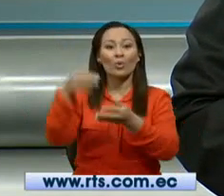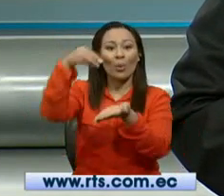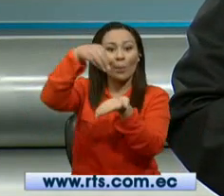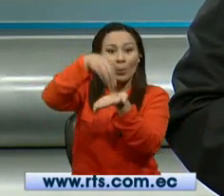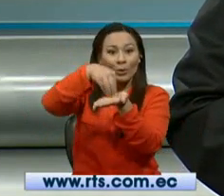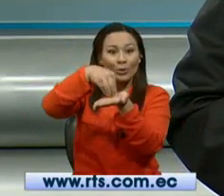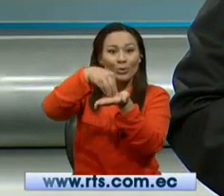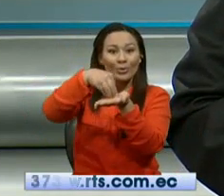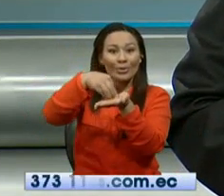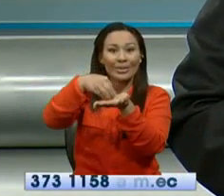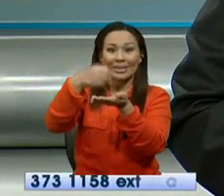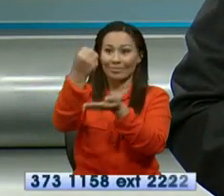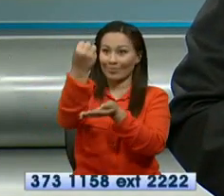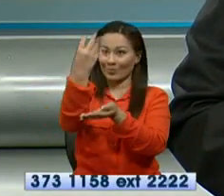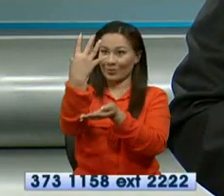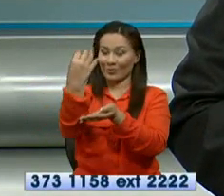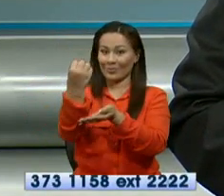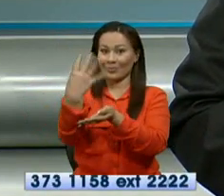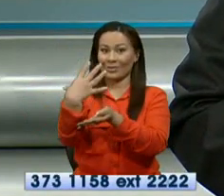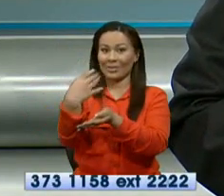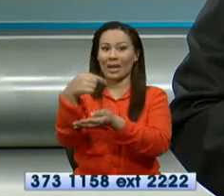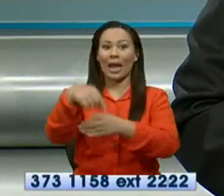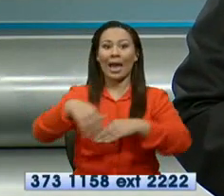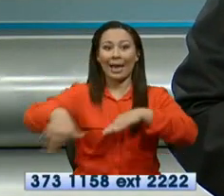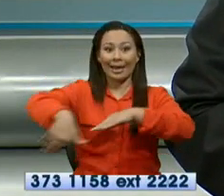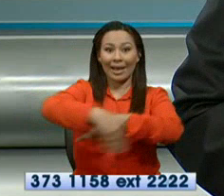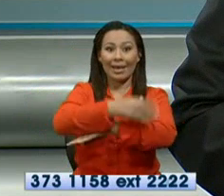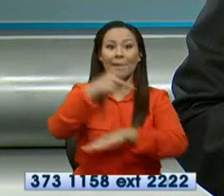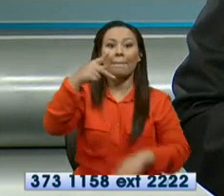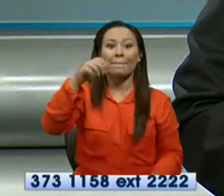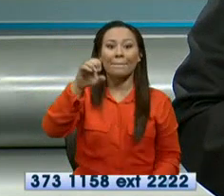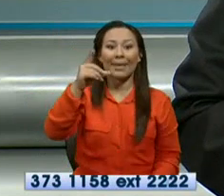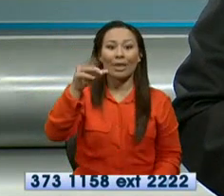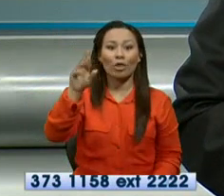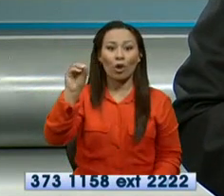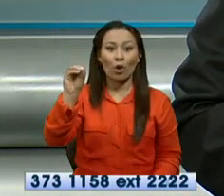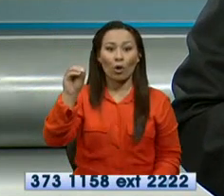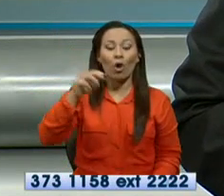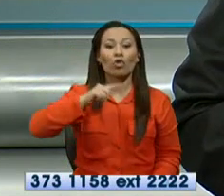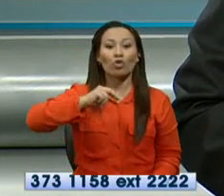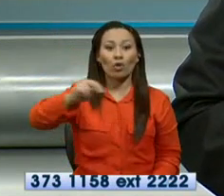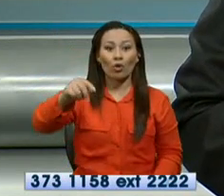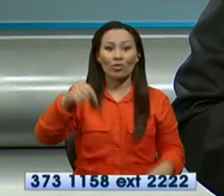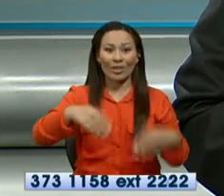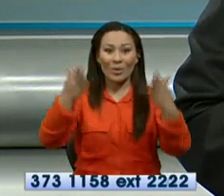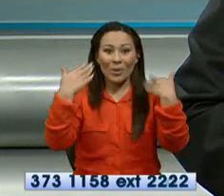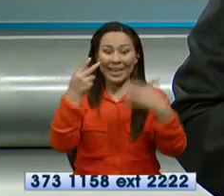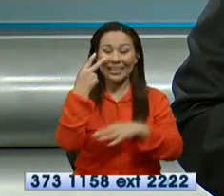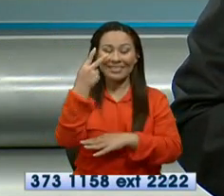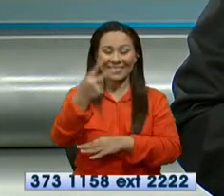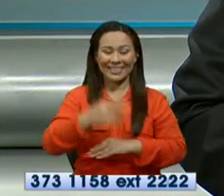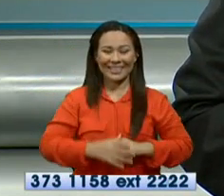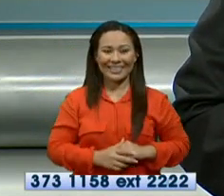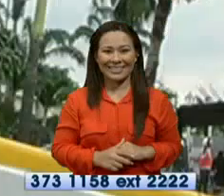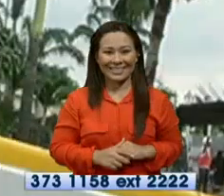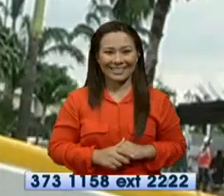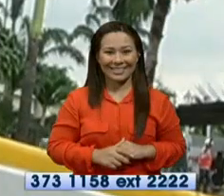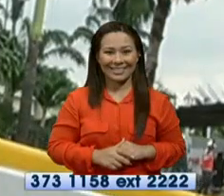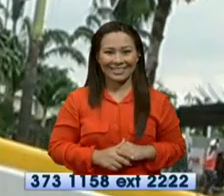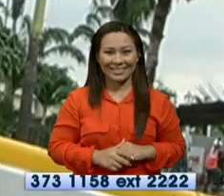el intercambiador de tráfico de la avenida Pedro Menéndez Gilbert, ubicado al norte del puerto principal.